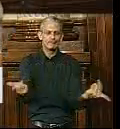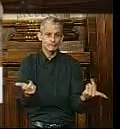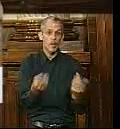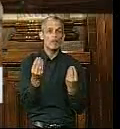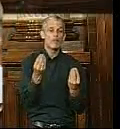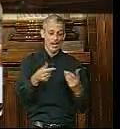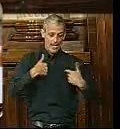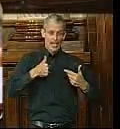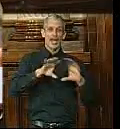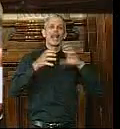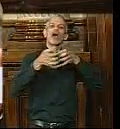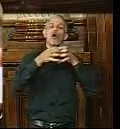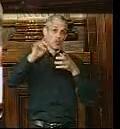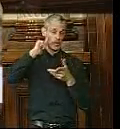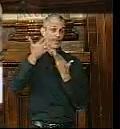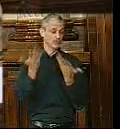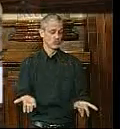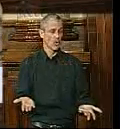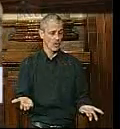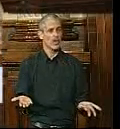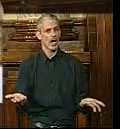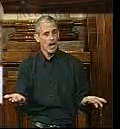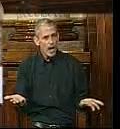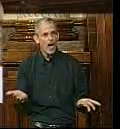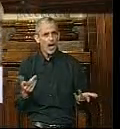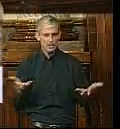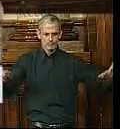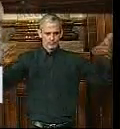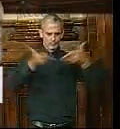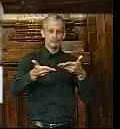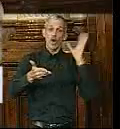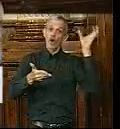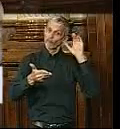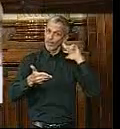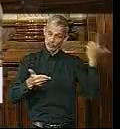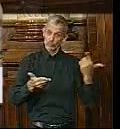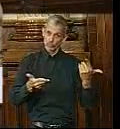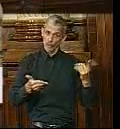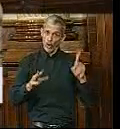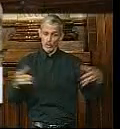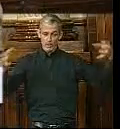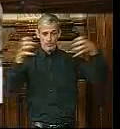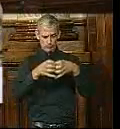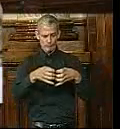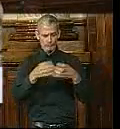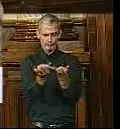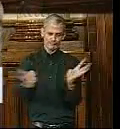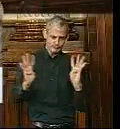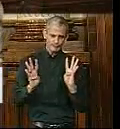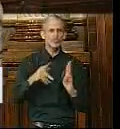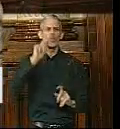y desde la comunidad sorda. Exactamente. Entonces, ahí participó la Confederación de Sordos, sí, ¿no? Sí, sí, sí. Y